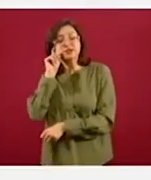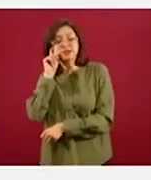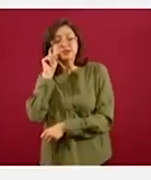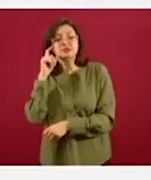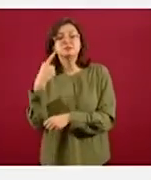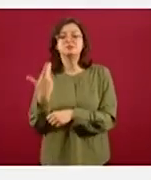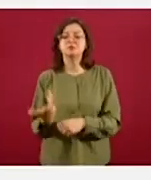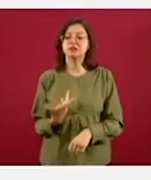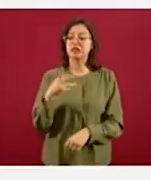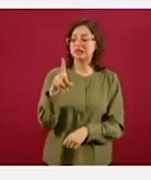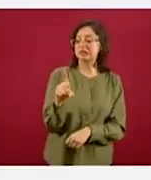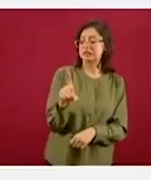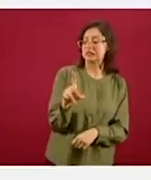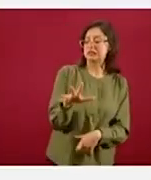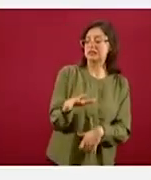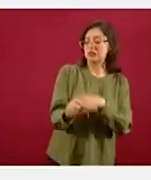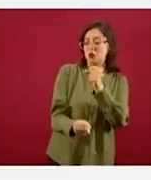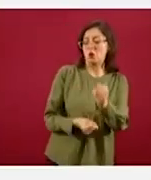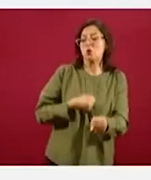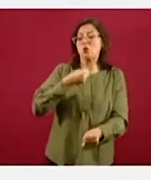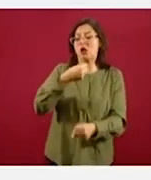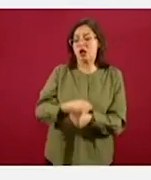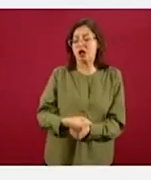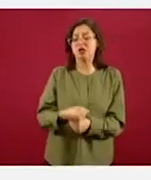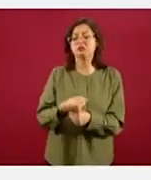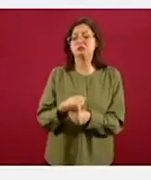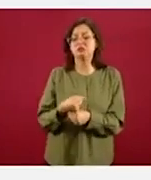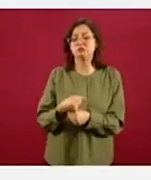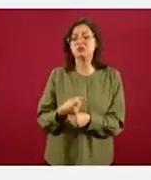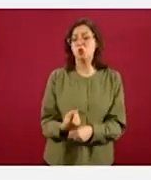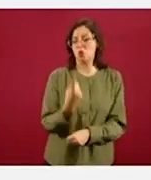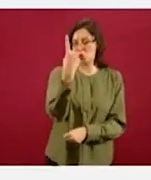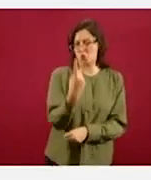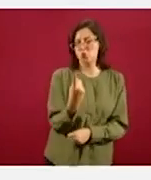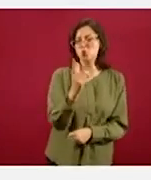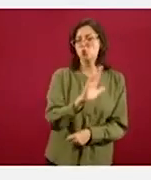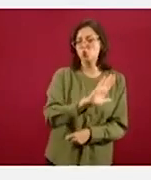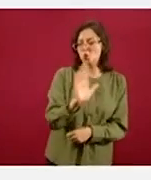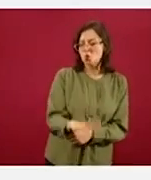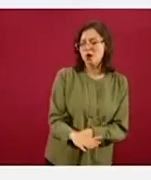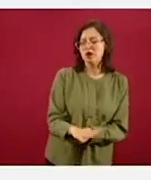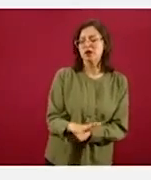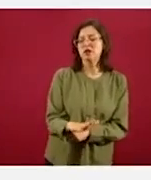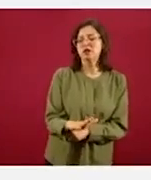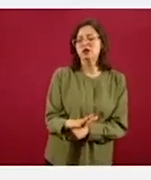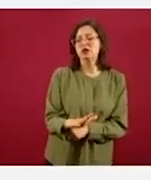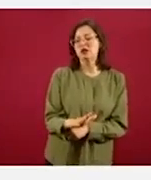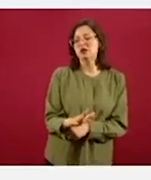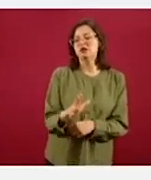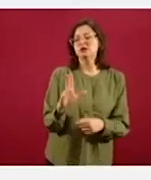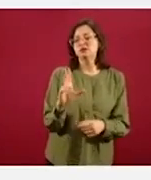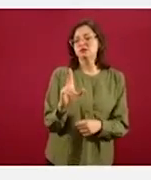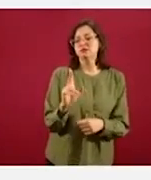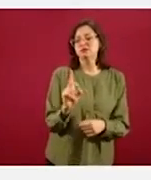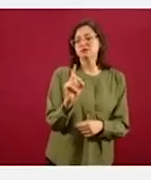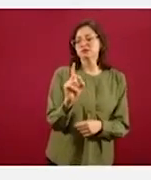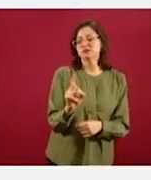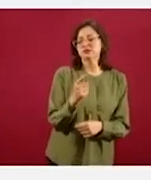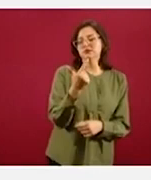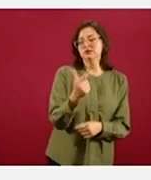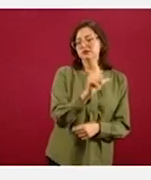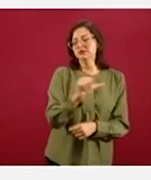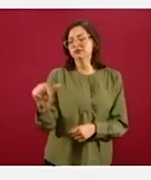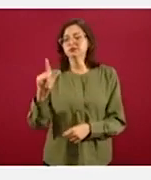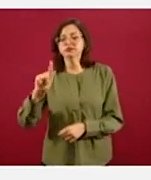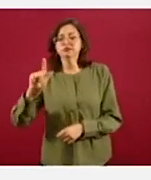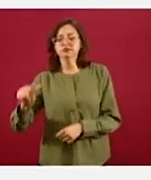a partir de los 35 años se han presentado al menos una defunción, con un rango de 37 hasta 77